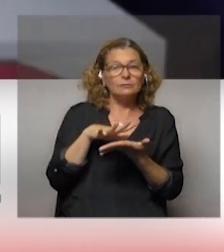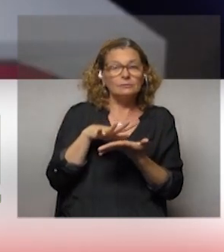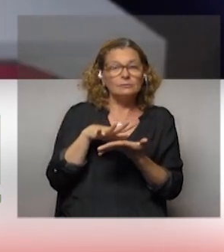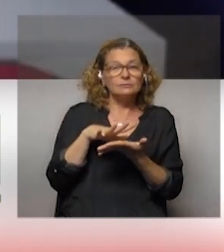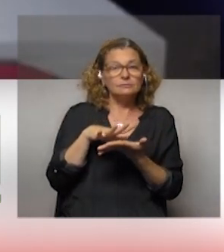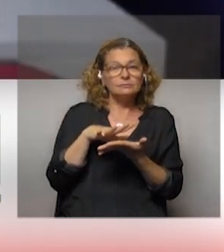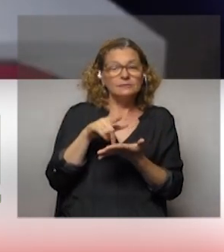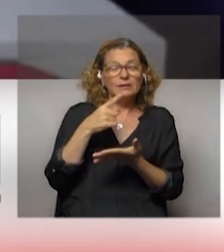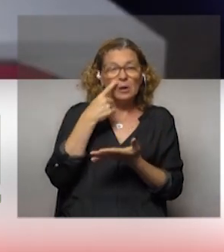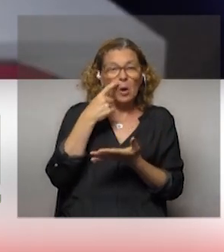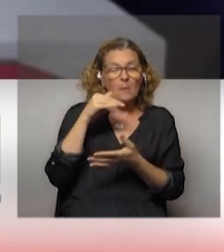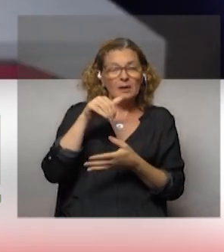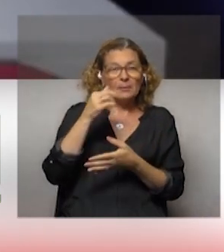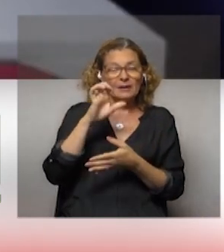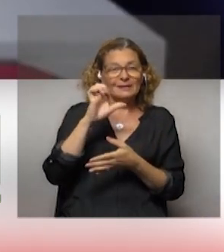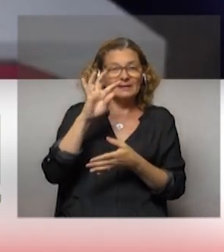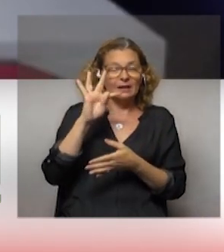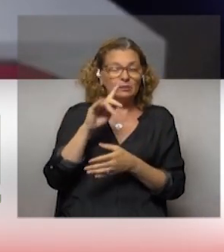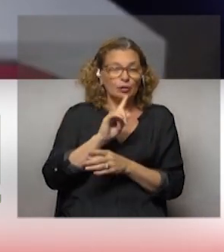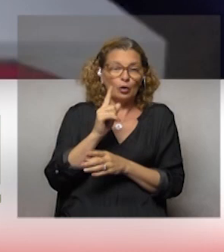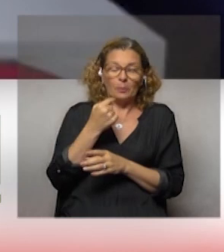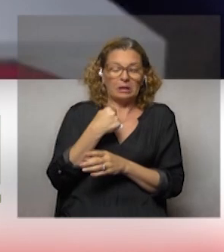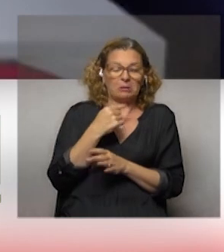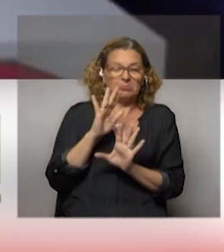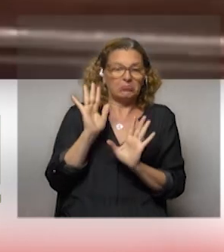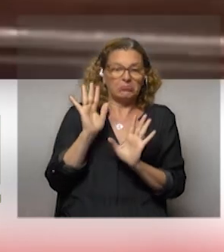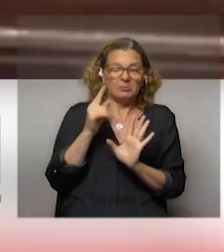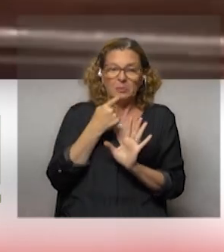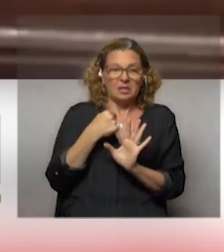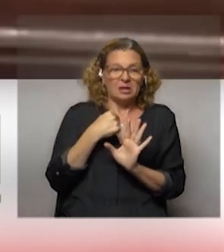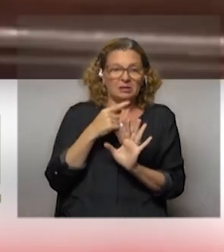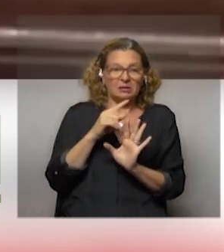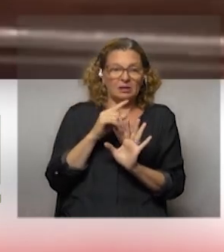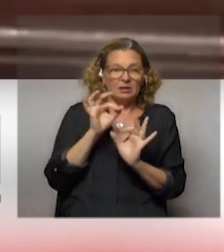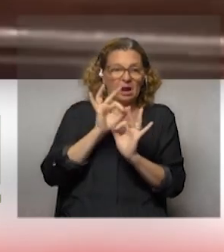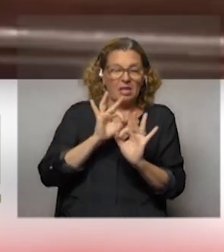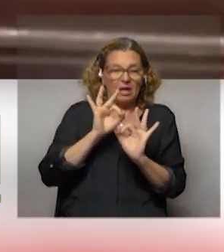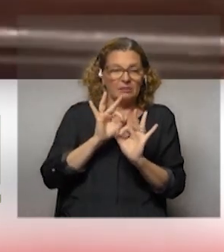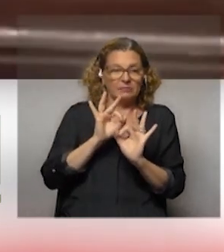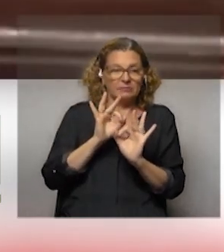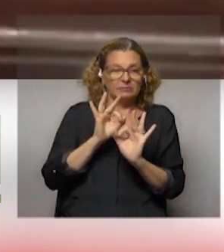este señor Marcelo no me este no me da ningún tipo de